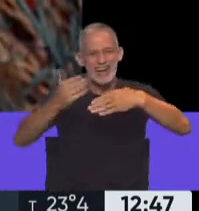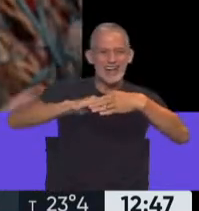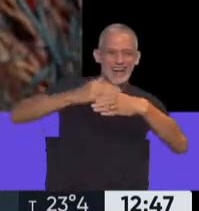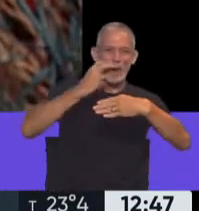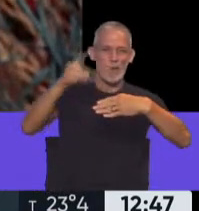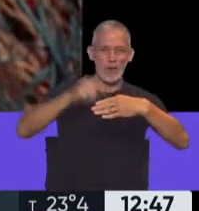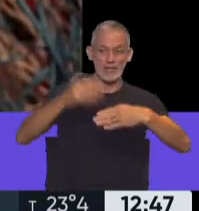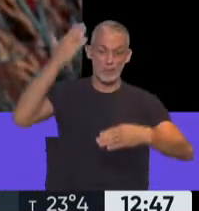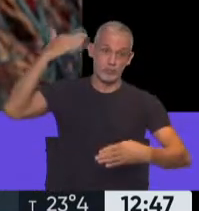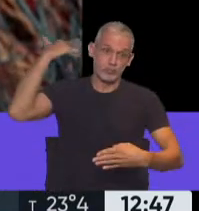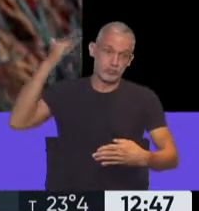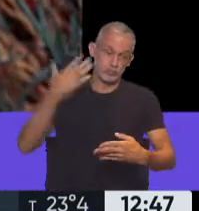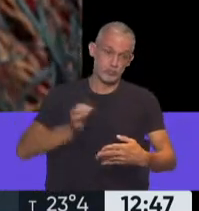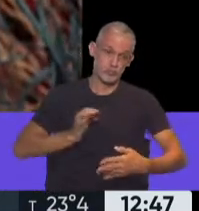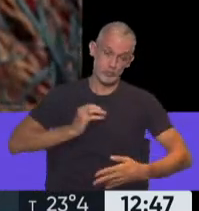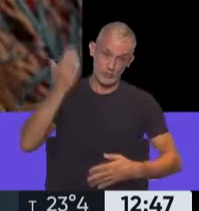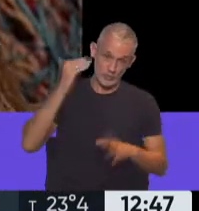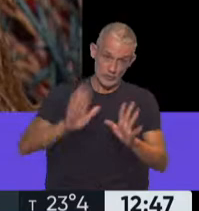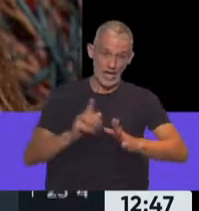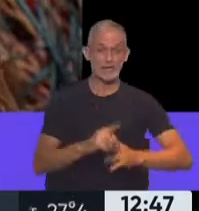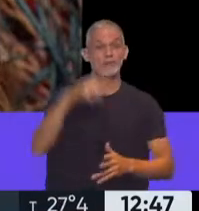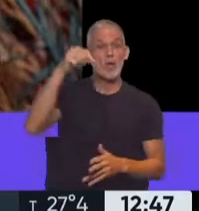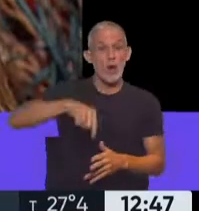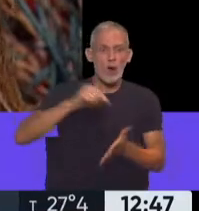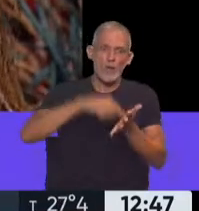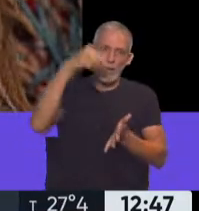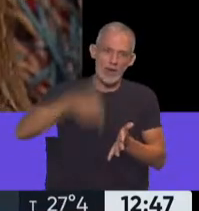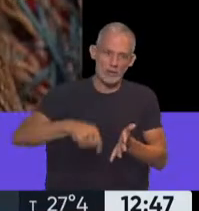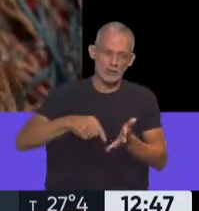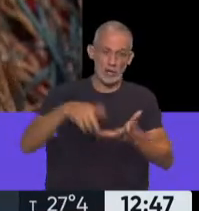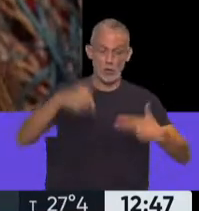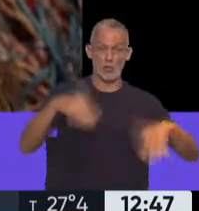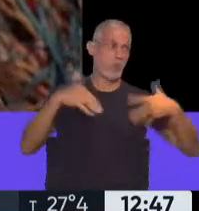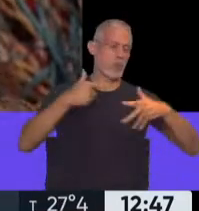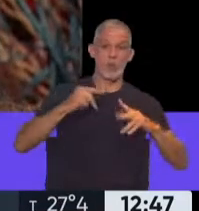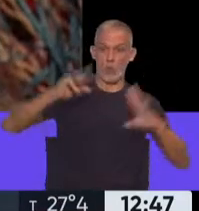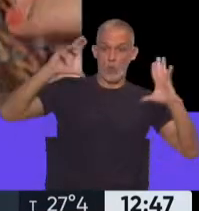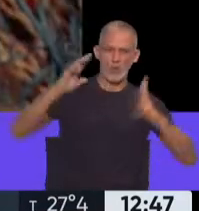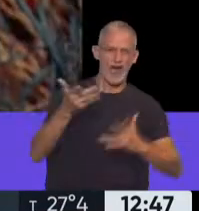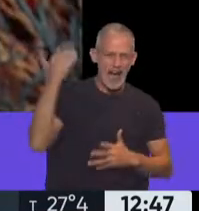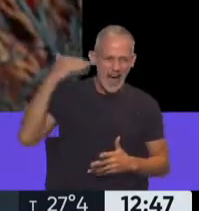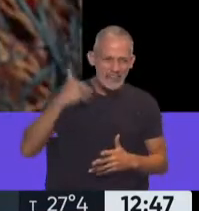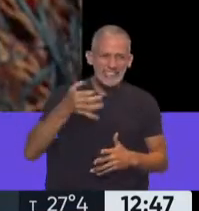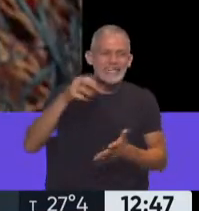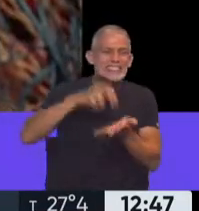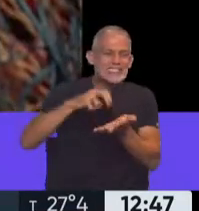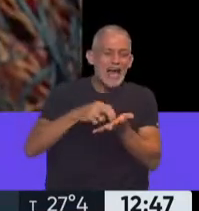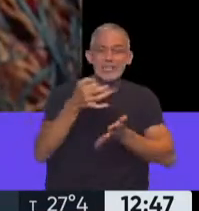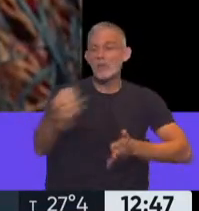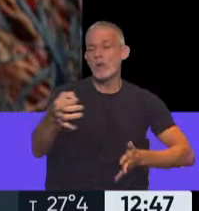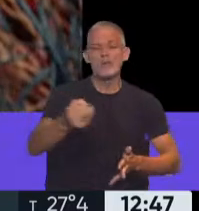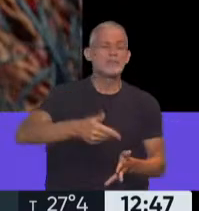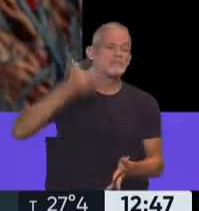estoy hablando hace bastantes años atrás buenos aires- en el mundo esto causa escándalo imagínense en un salta en un pocito hace